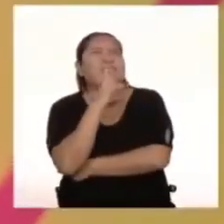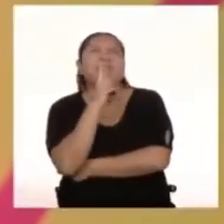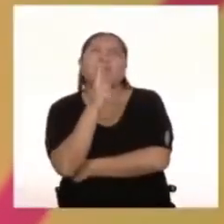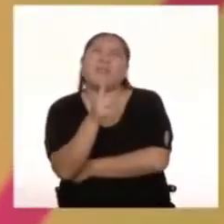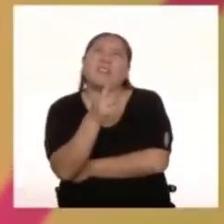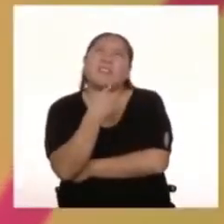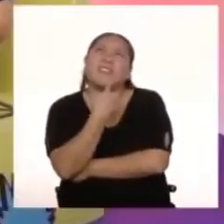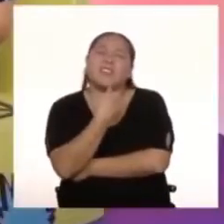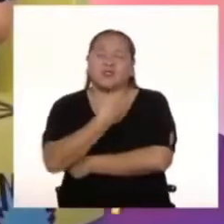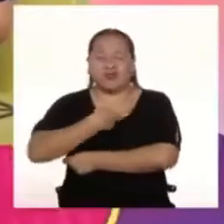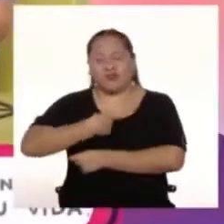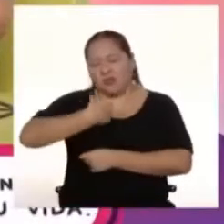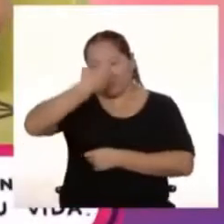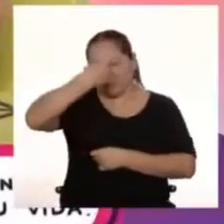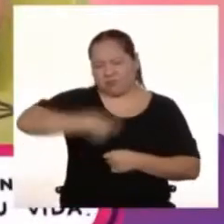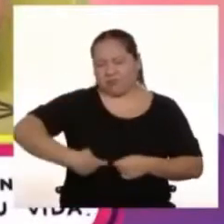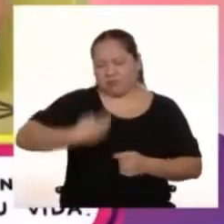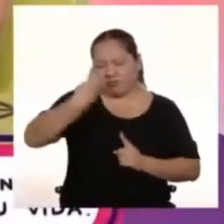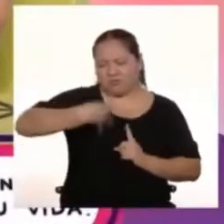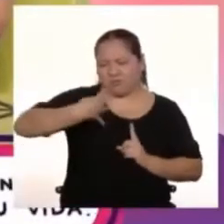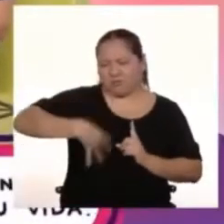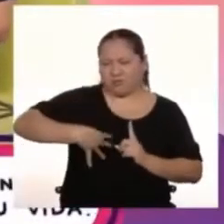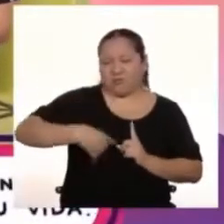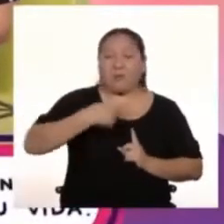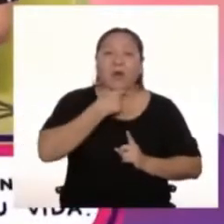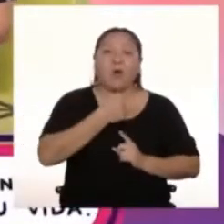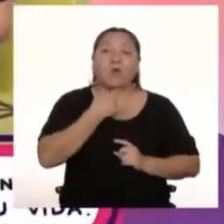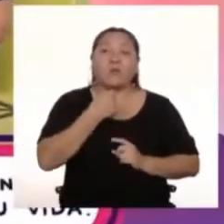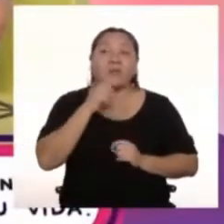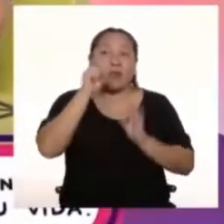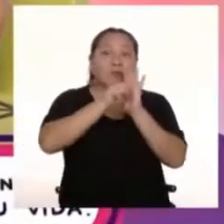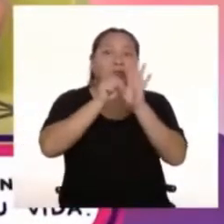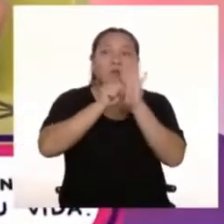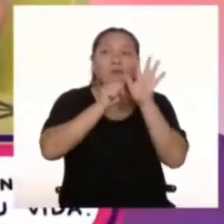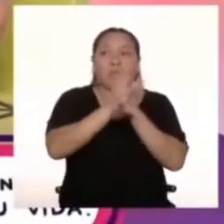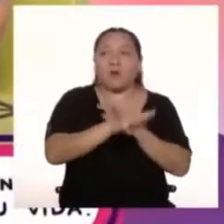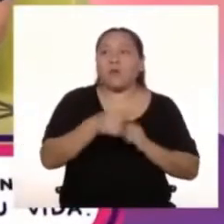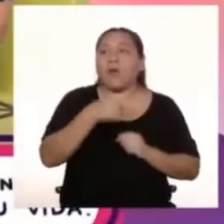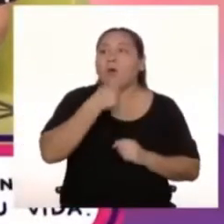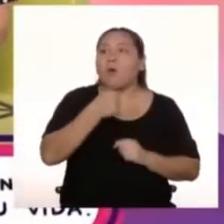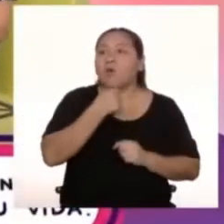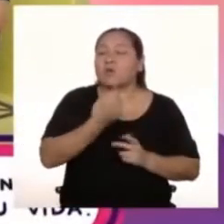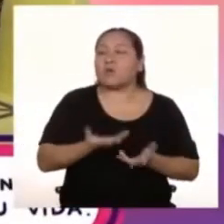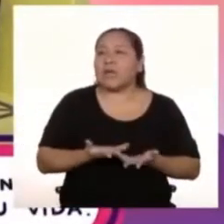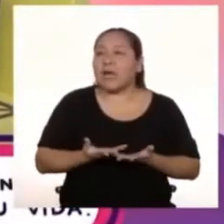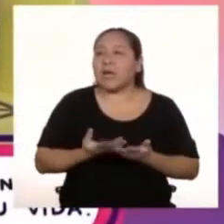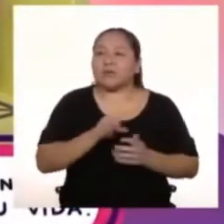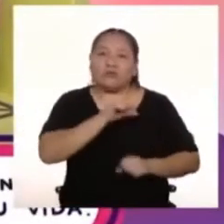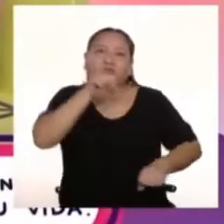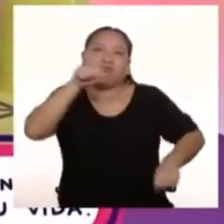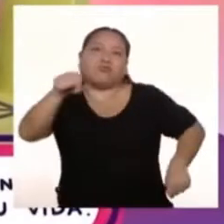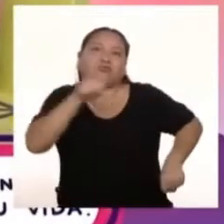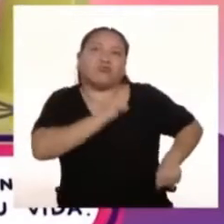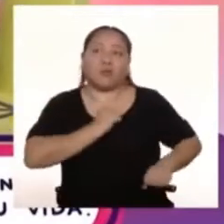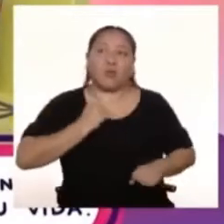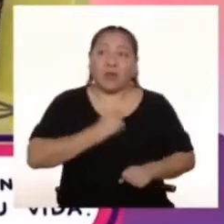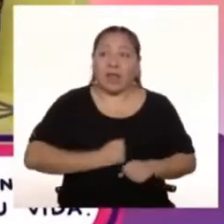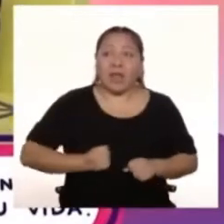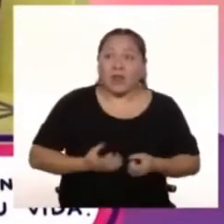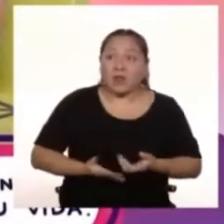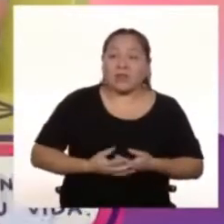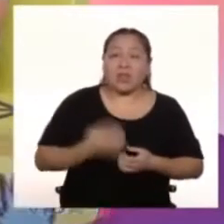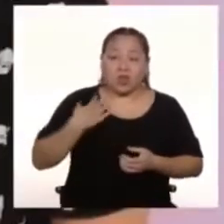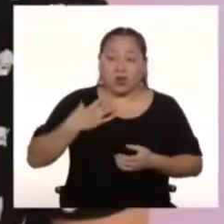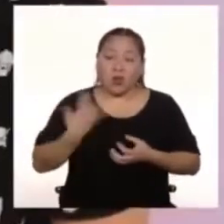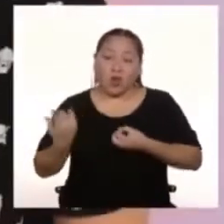definiría como alguien que le gusta mucho la ciencia ficción Los superhéroes Todo lo que tiene que ver esa temática Y lo